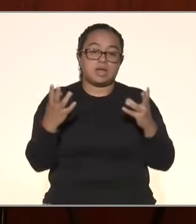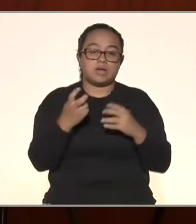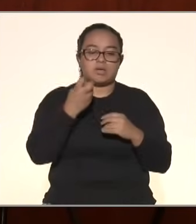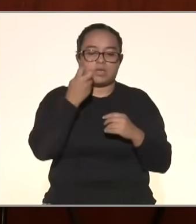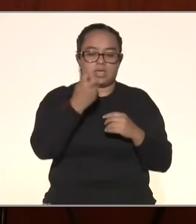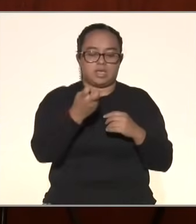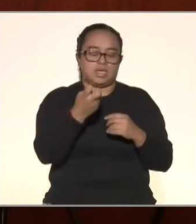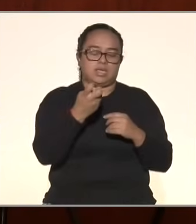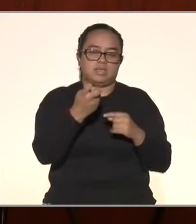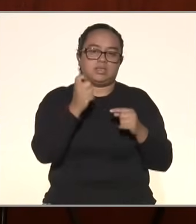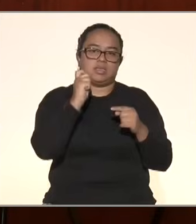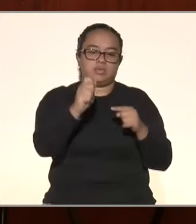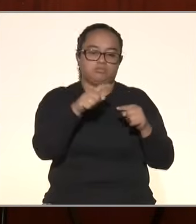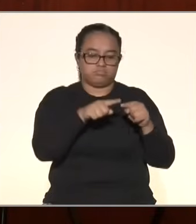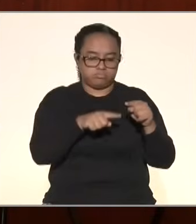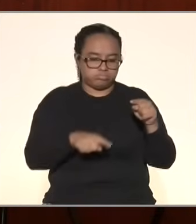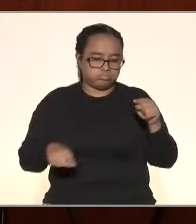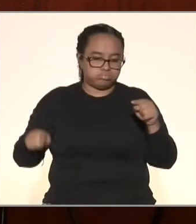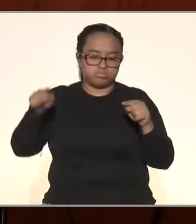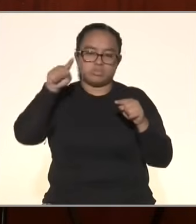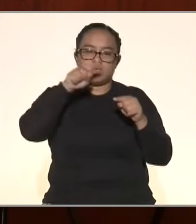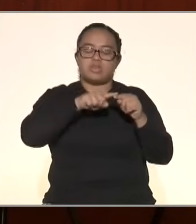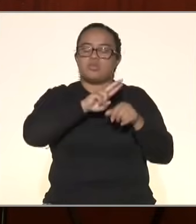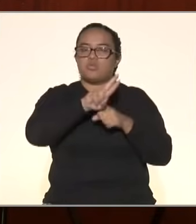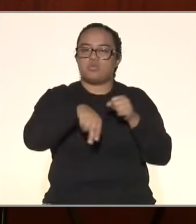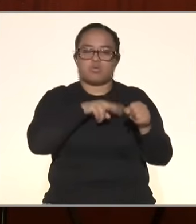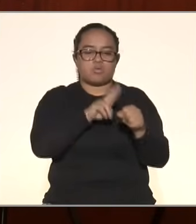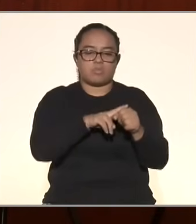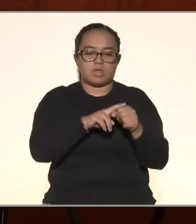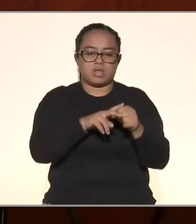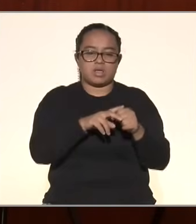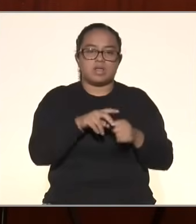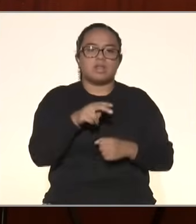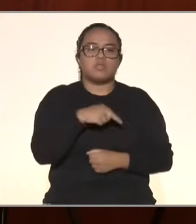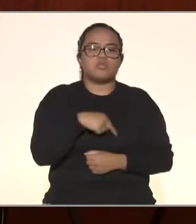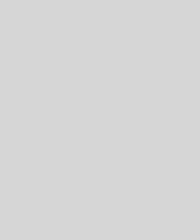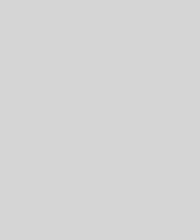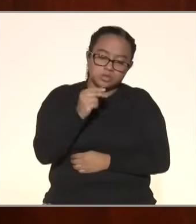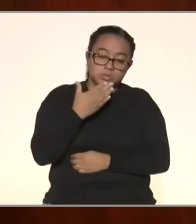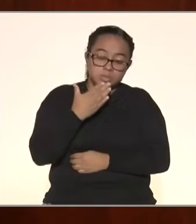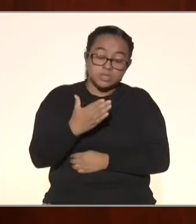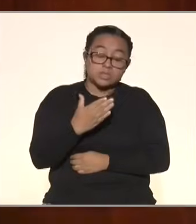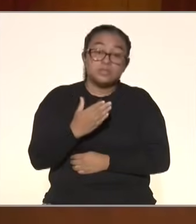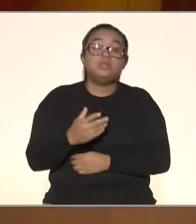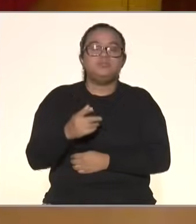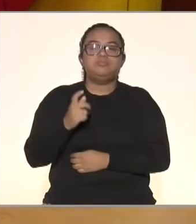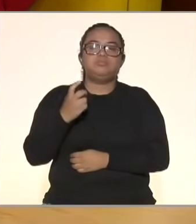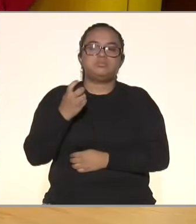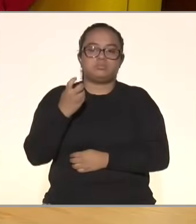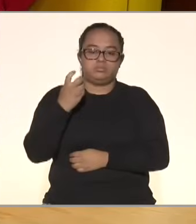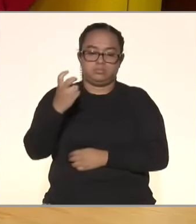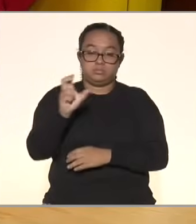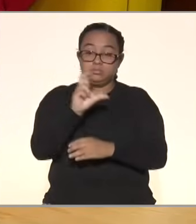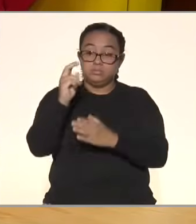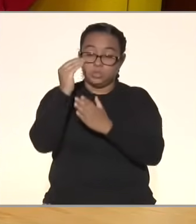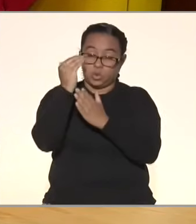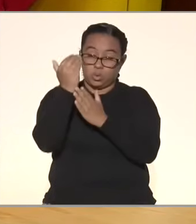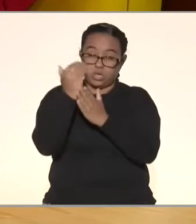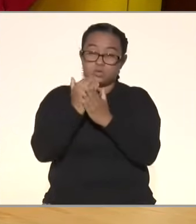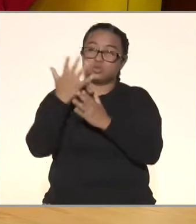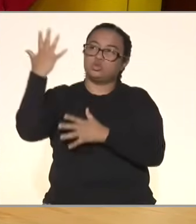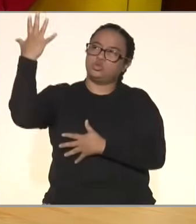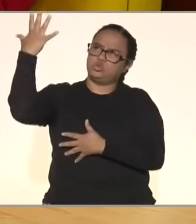al final de cuentas, que se cumple. Nosotros le damos el sentido, el significado a los días. Cuando baja la intensidad de los